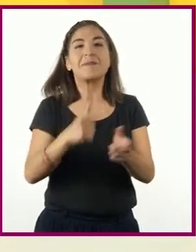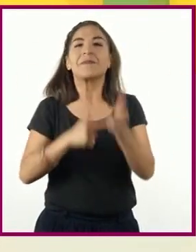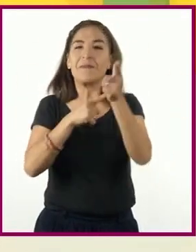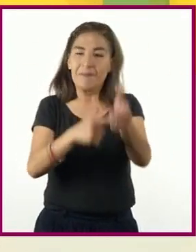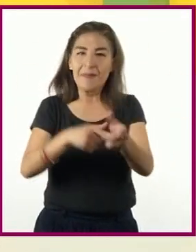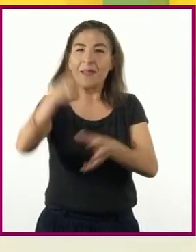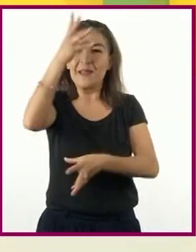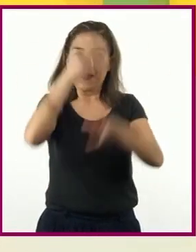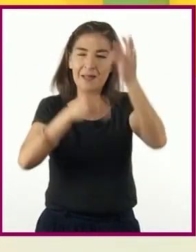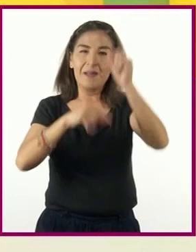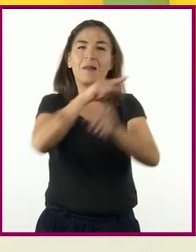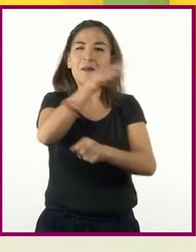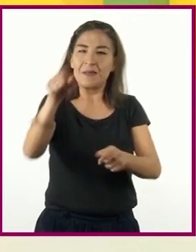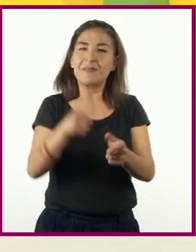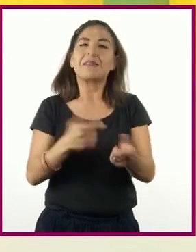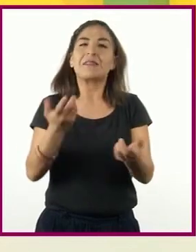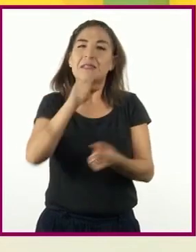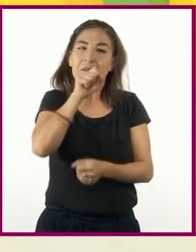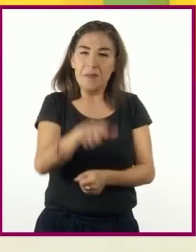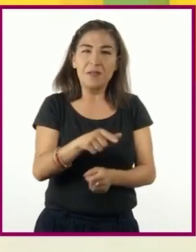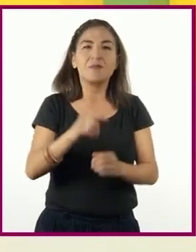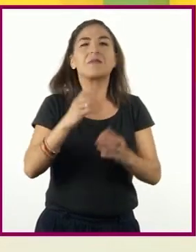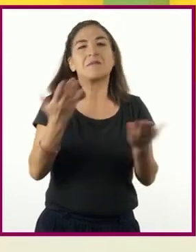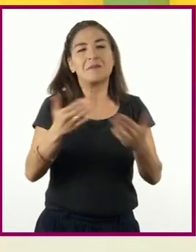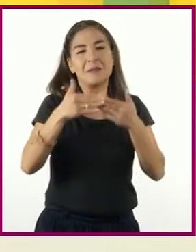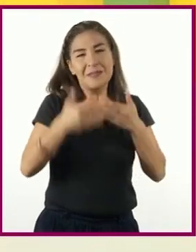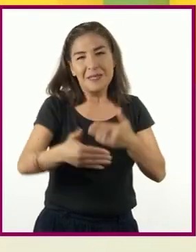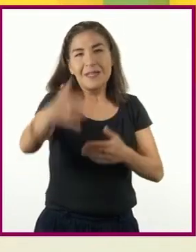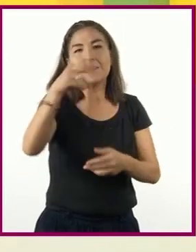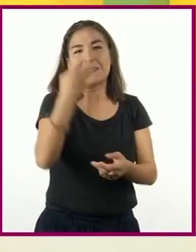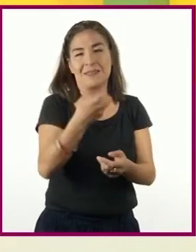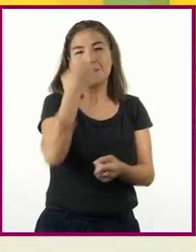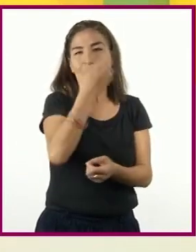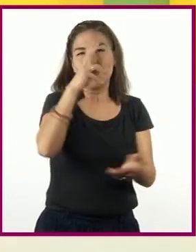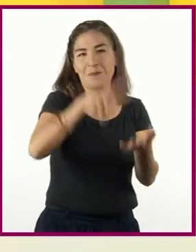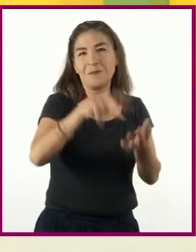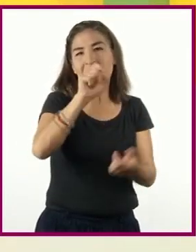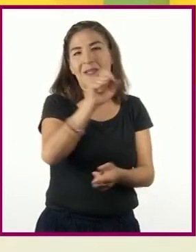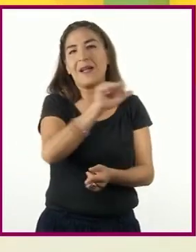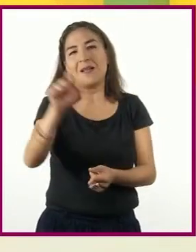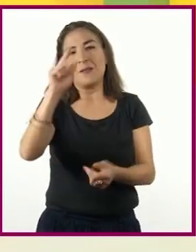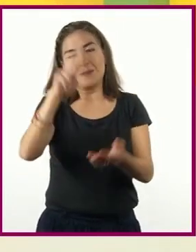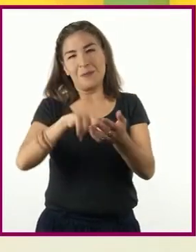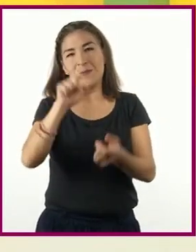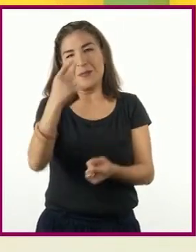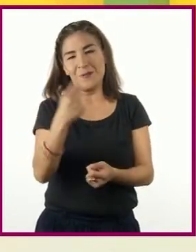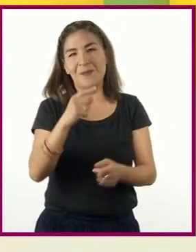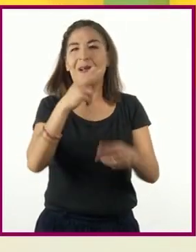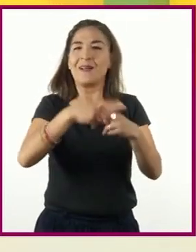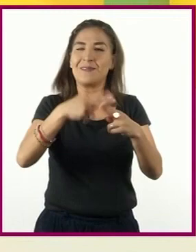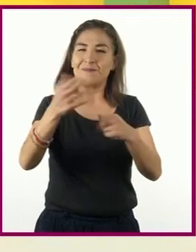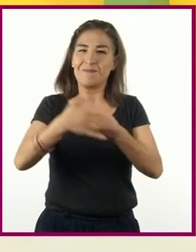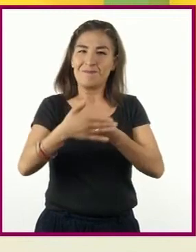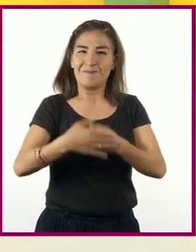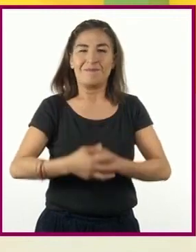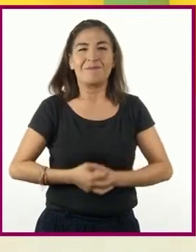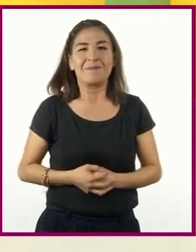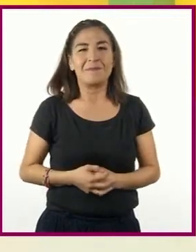continúen aprendiendo y, por supuesto, a que sigamos adelante en este ciclo escolar. ¡Hasta la próxima!